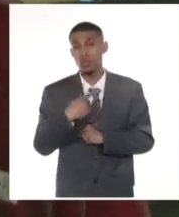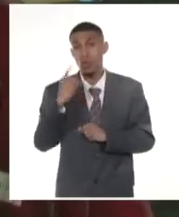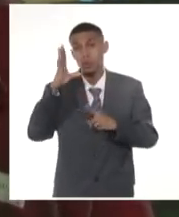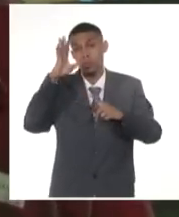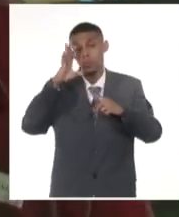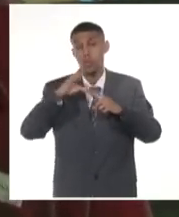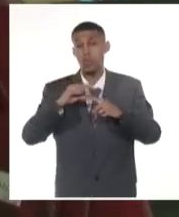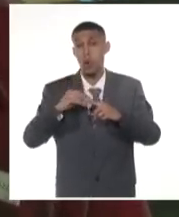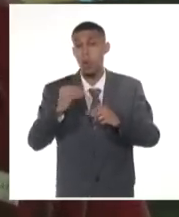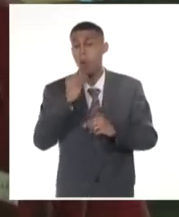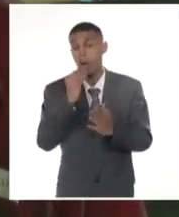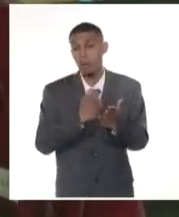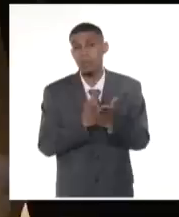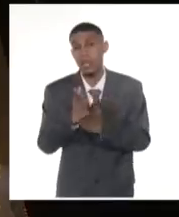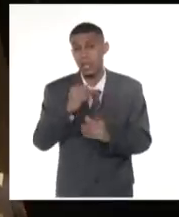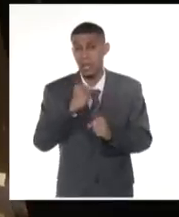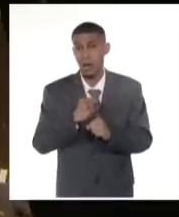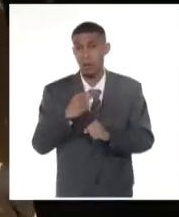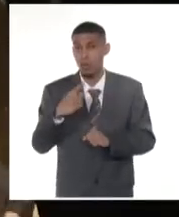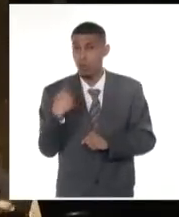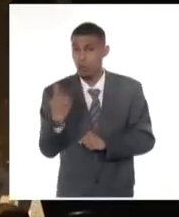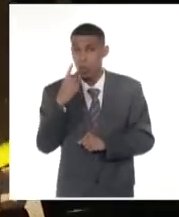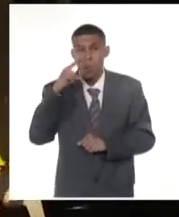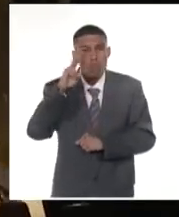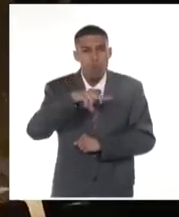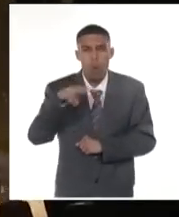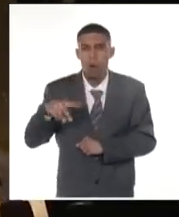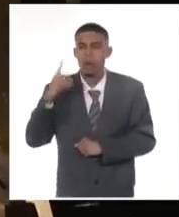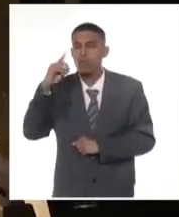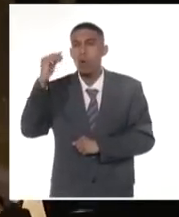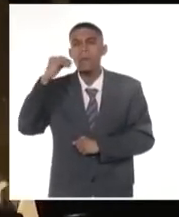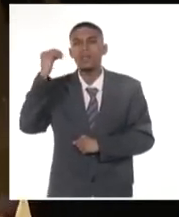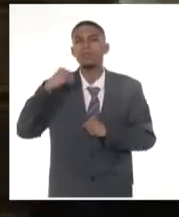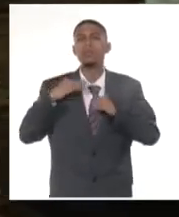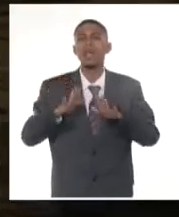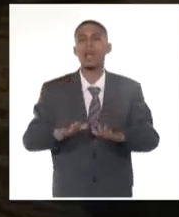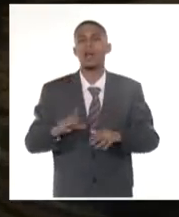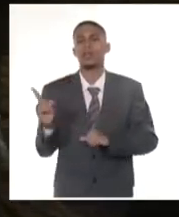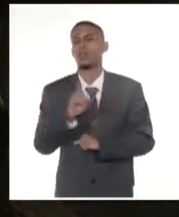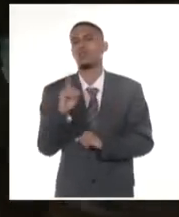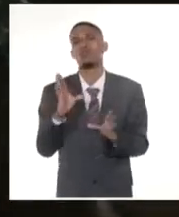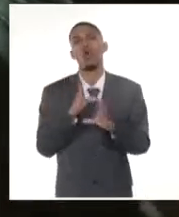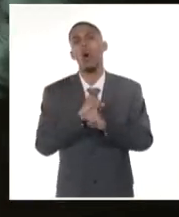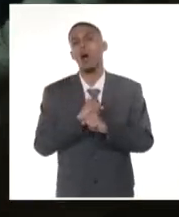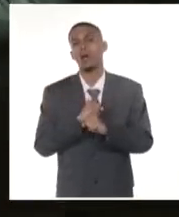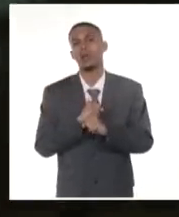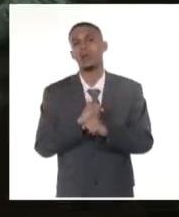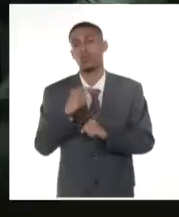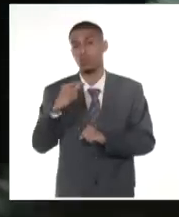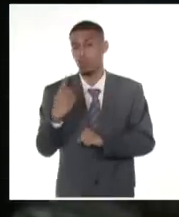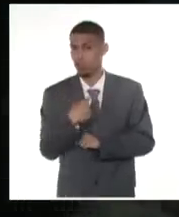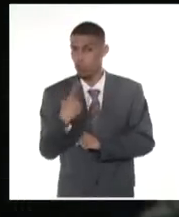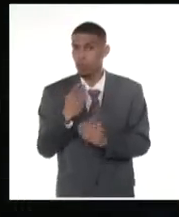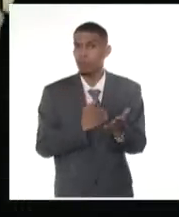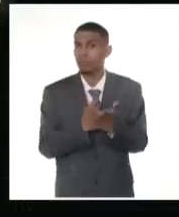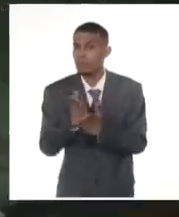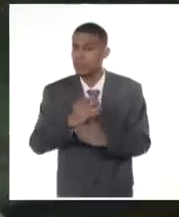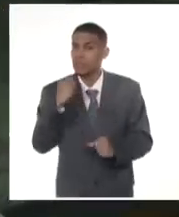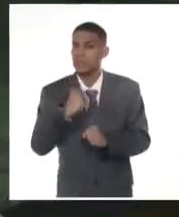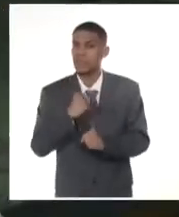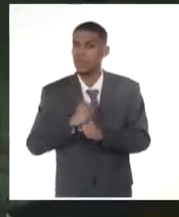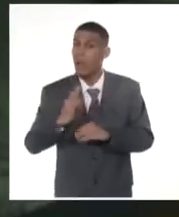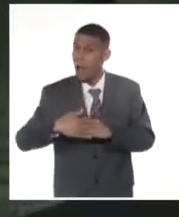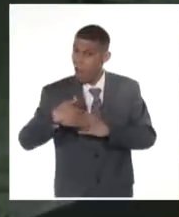ahora estamos en labores de búsqueda. No hay pensamiento del descanso y menos de interrumpir las acciones. Afuera hay